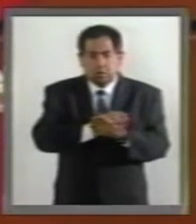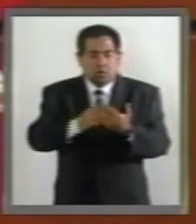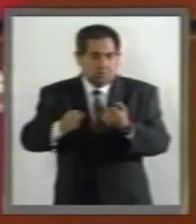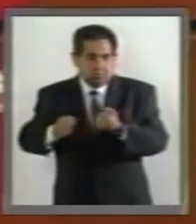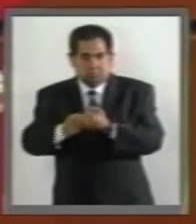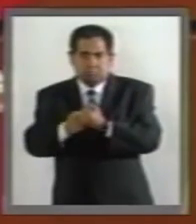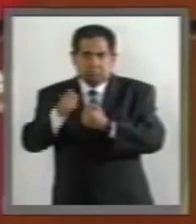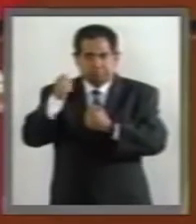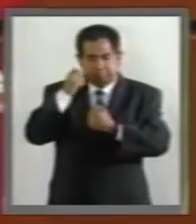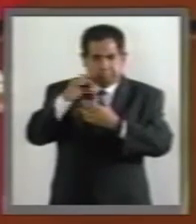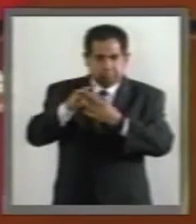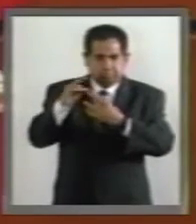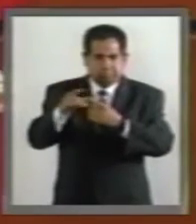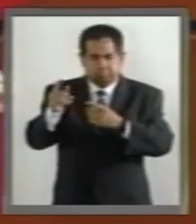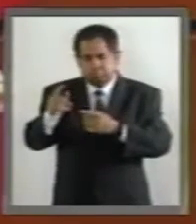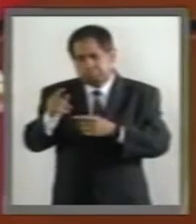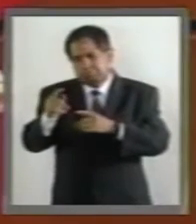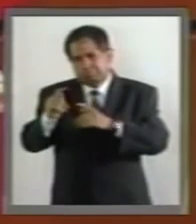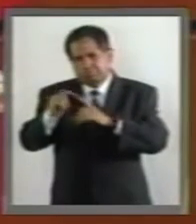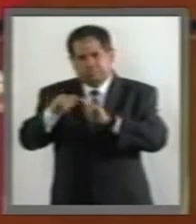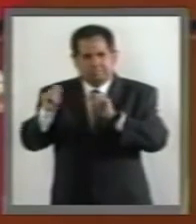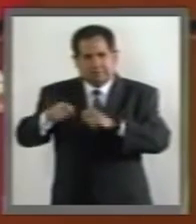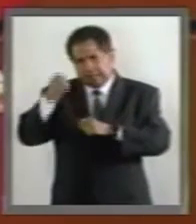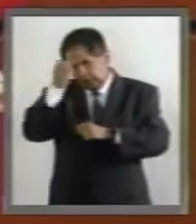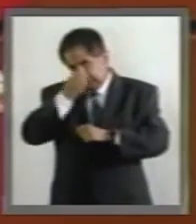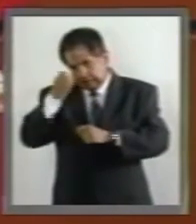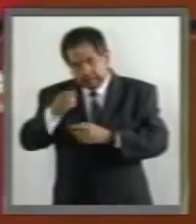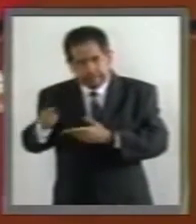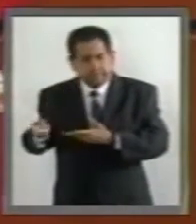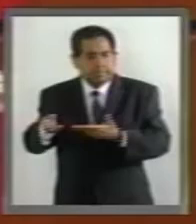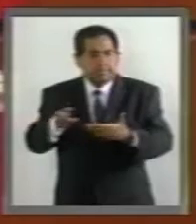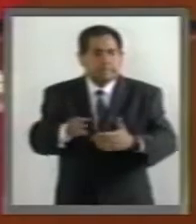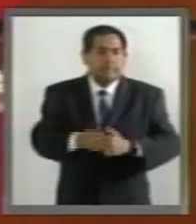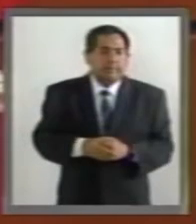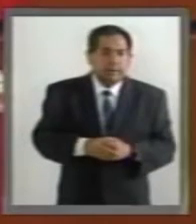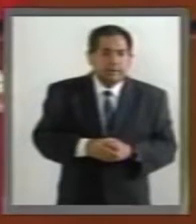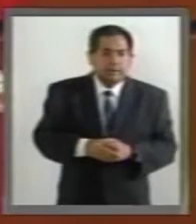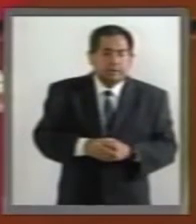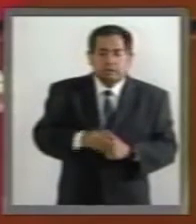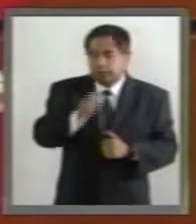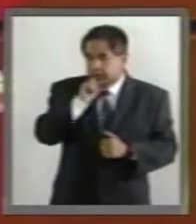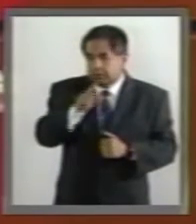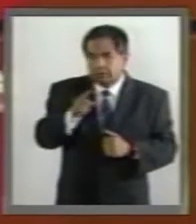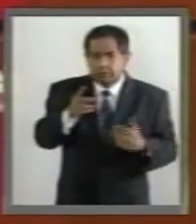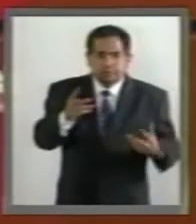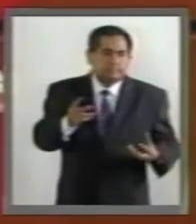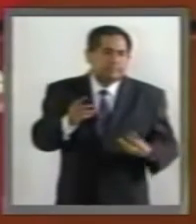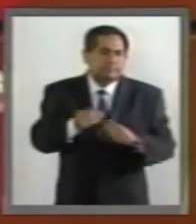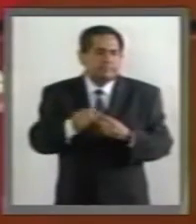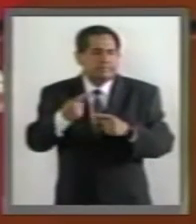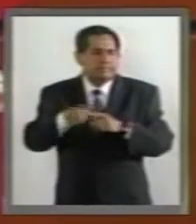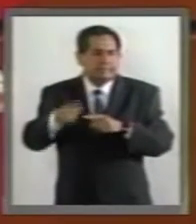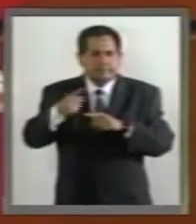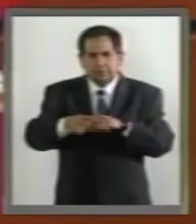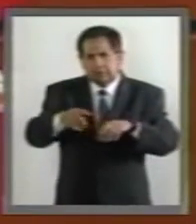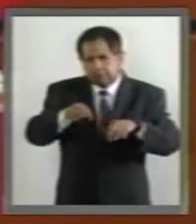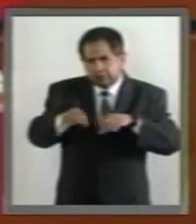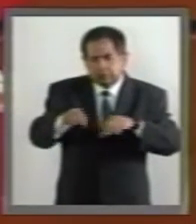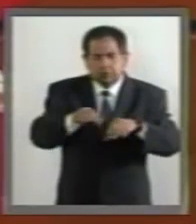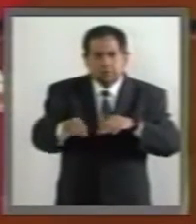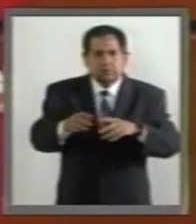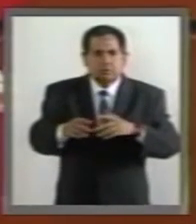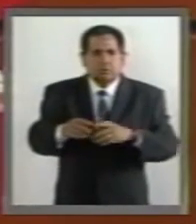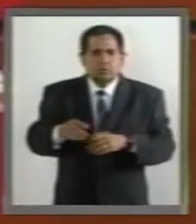sustentado en su tesina. Se une, por cierto, a muchos de los trabajos